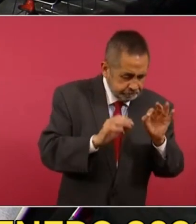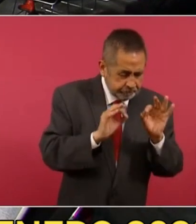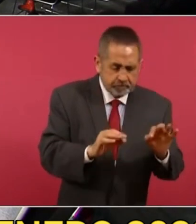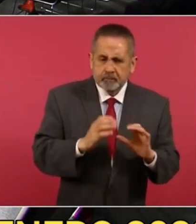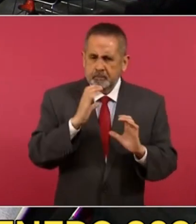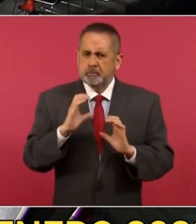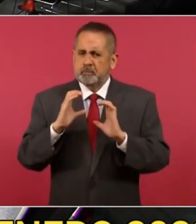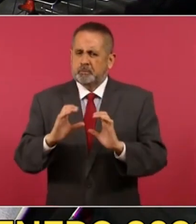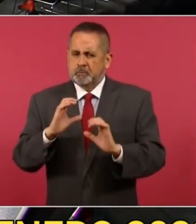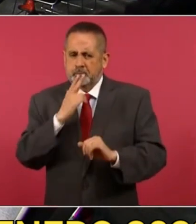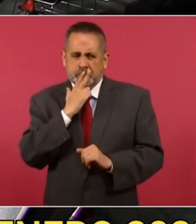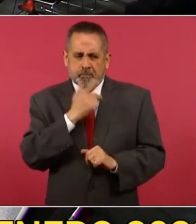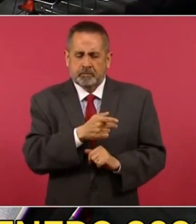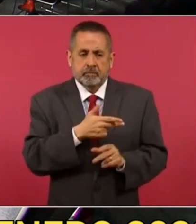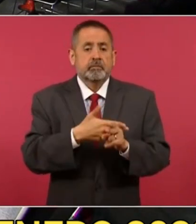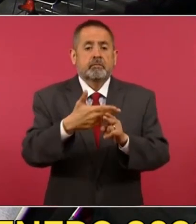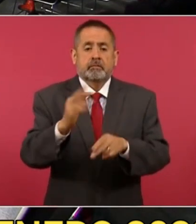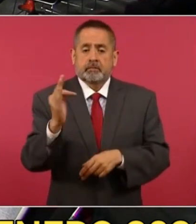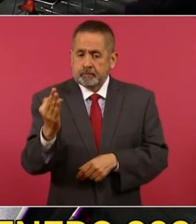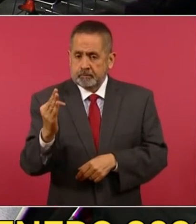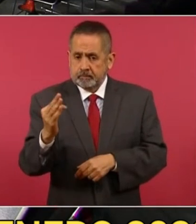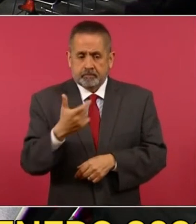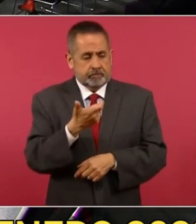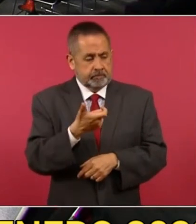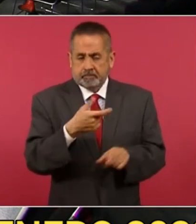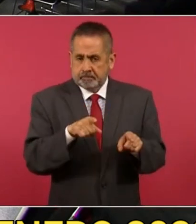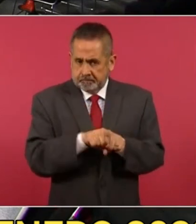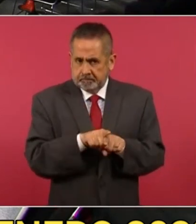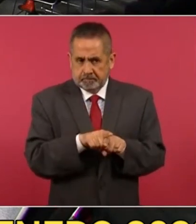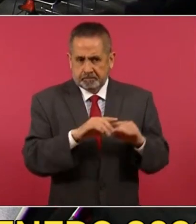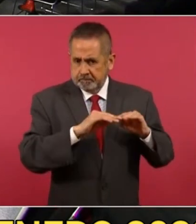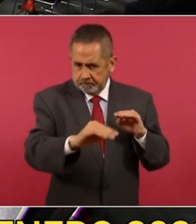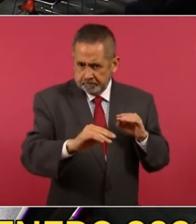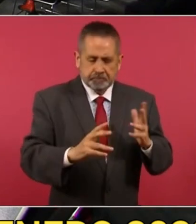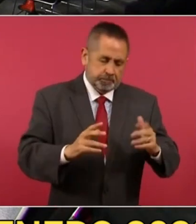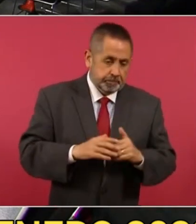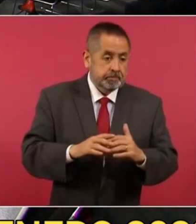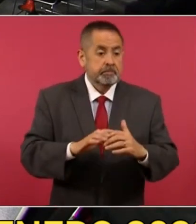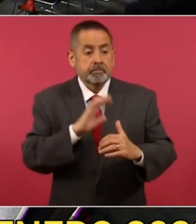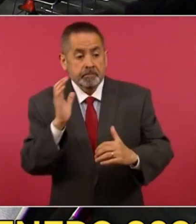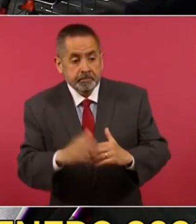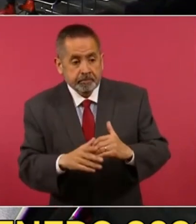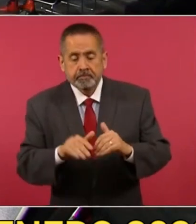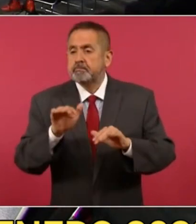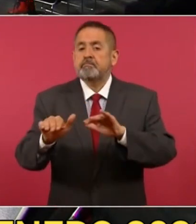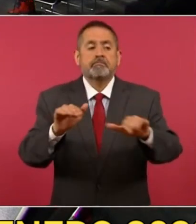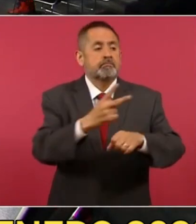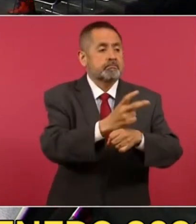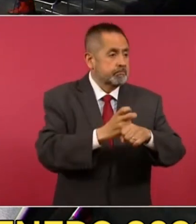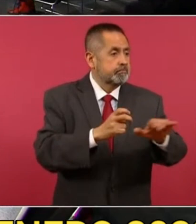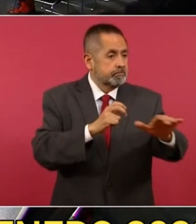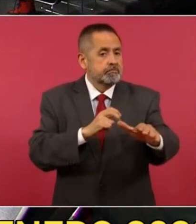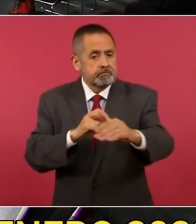febrero. ¿Va a convocar nuevamente a los empresarios para prorrogar durante 2023